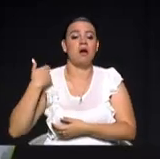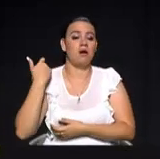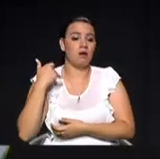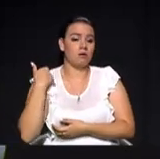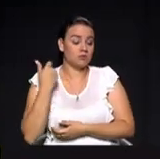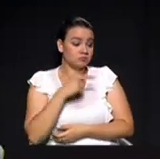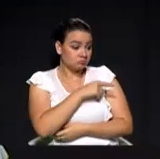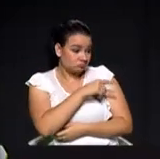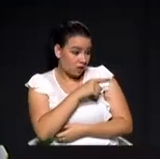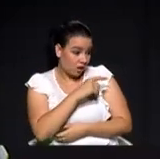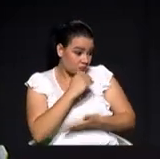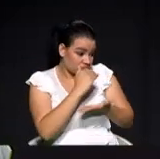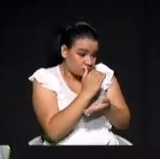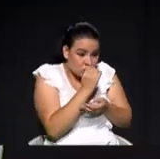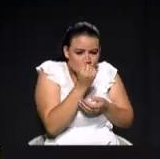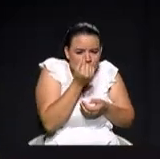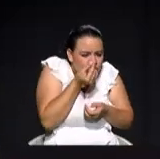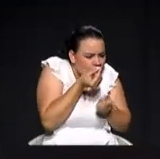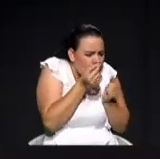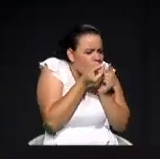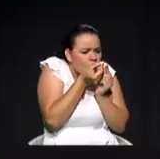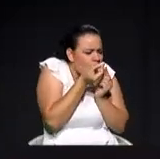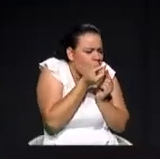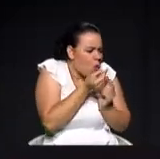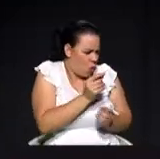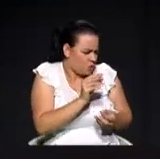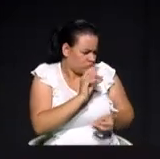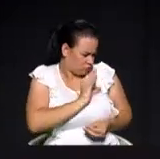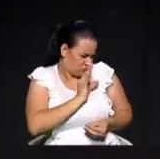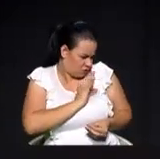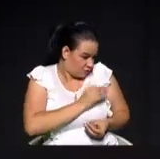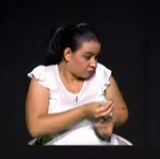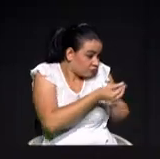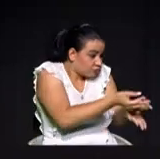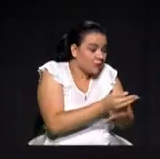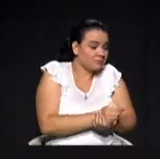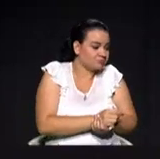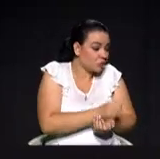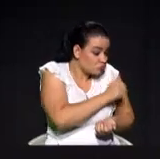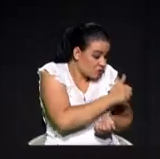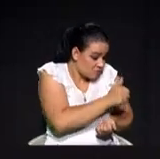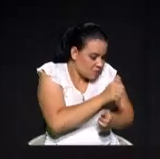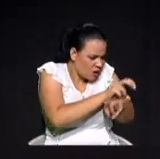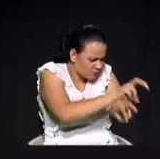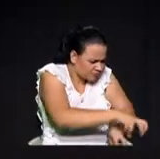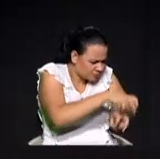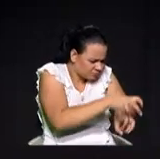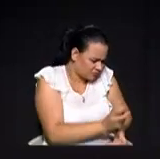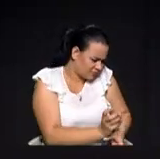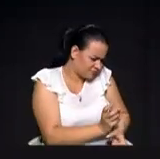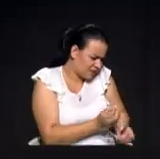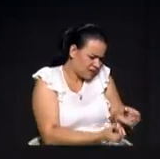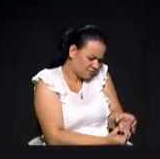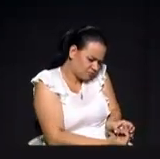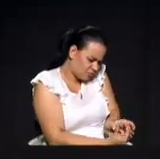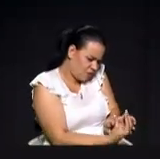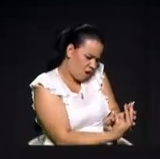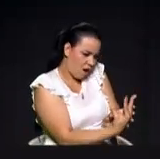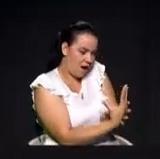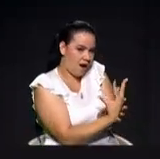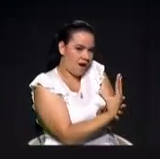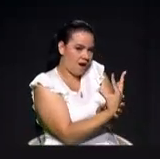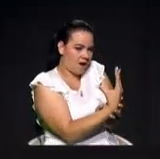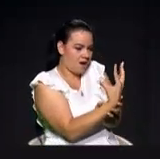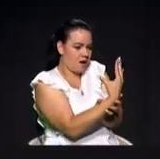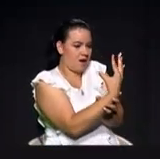ni la familia le damos la semilla de cannabis ellos la siembran y los que fumen bueno pues eso no